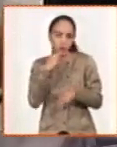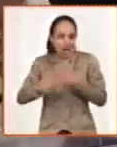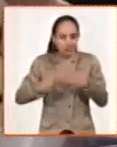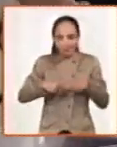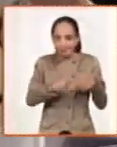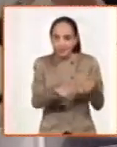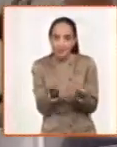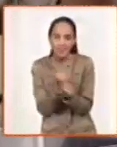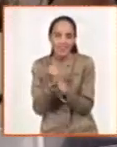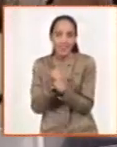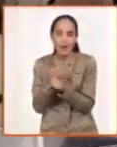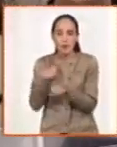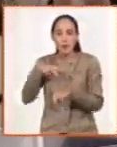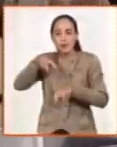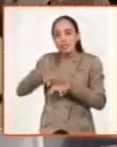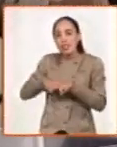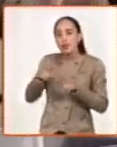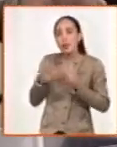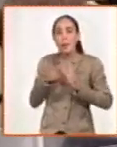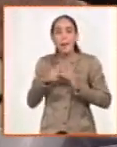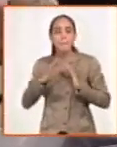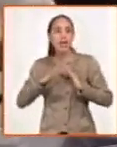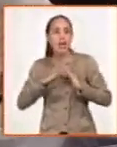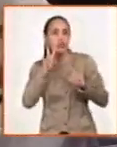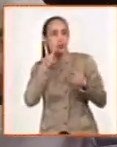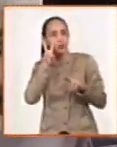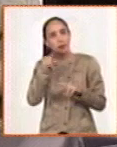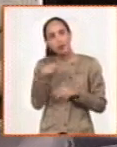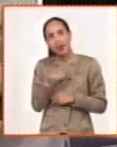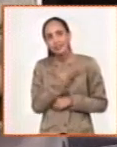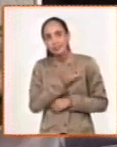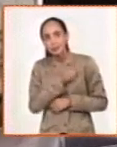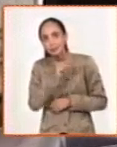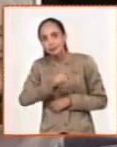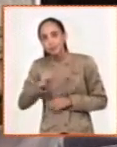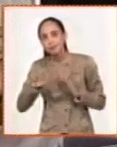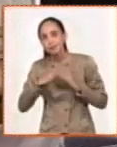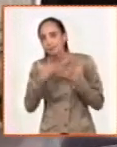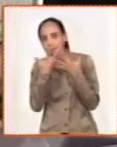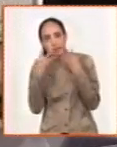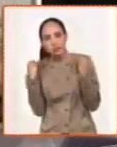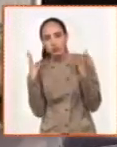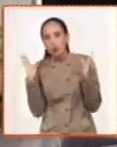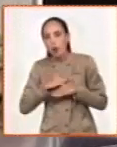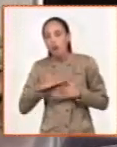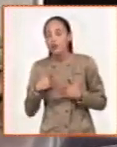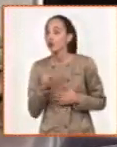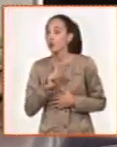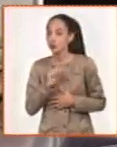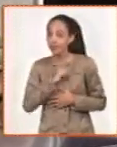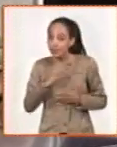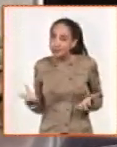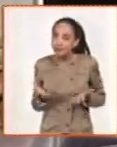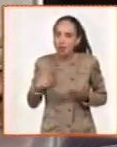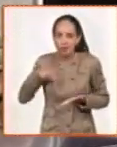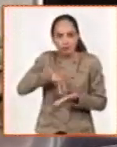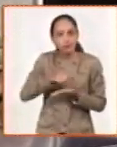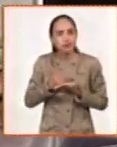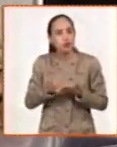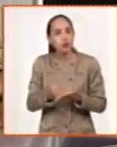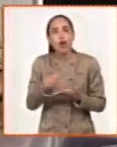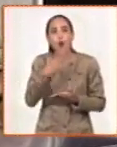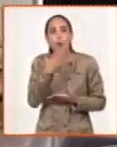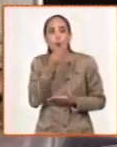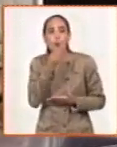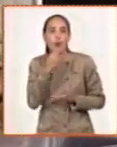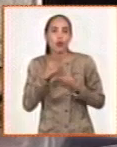entonces me compadezco de aquel que perdió la casa, pero no, vamos a ver, vamos a compadecerlo, pero vamos a ver también cómo le podemos